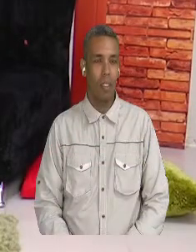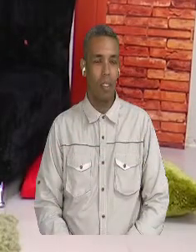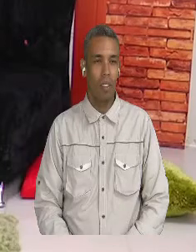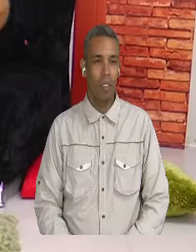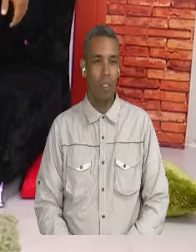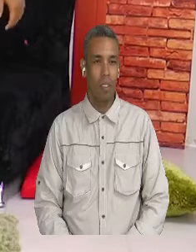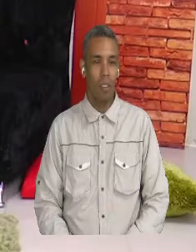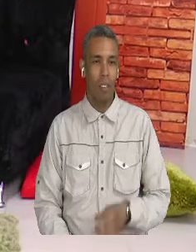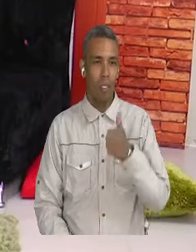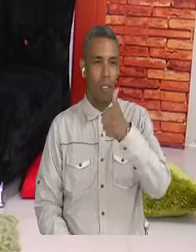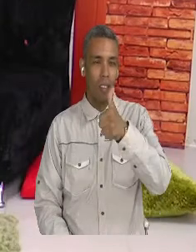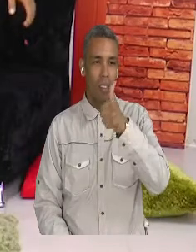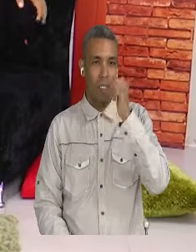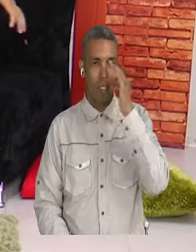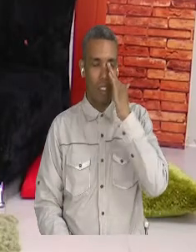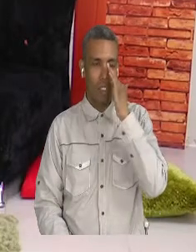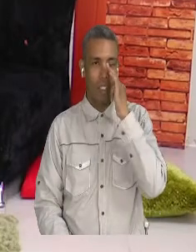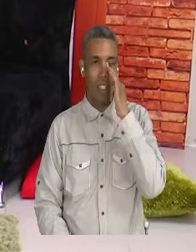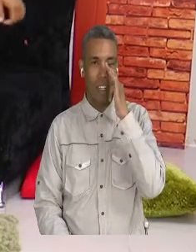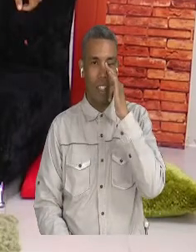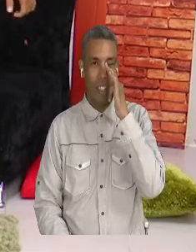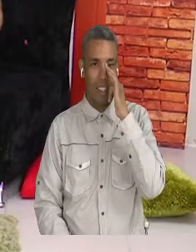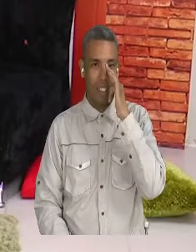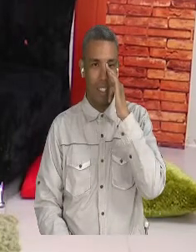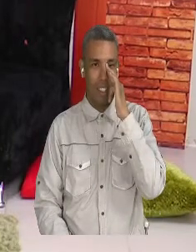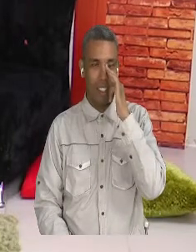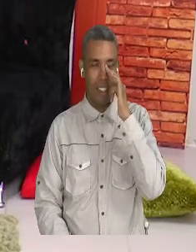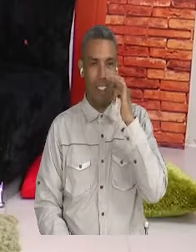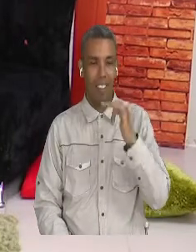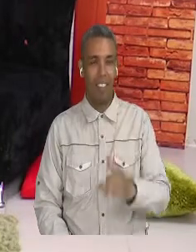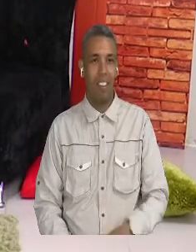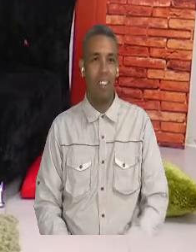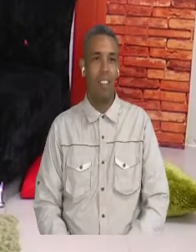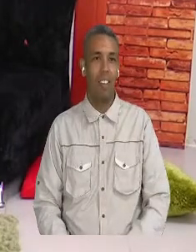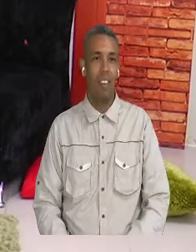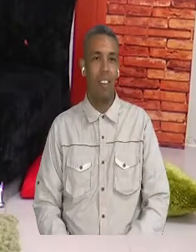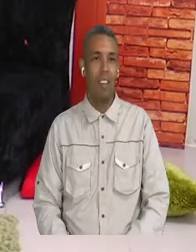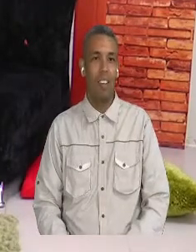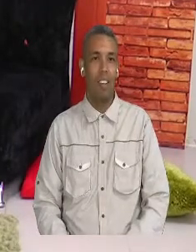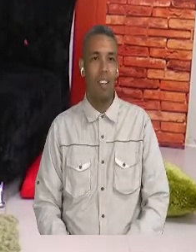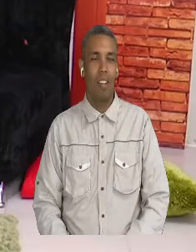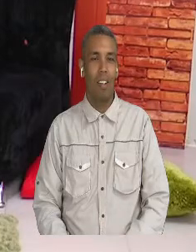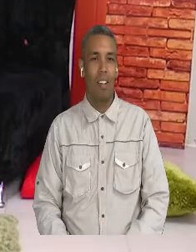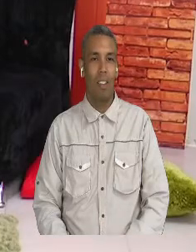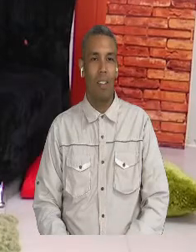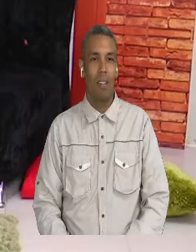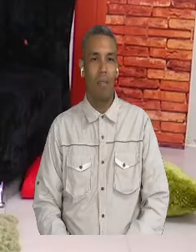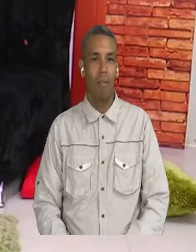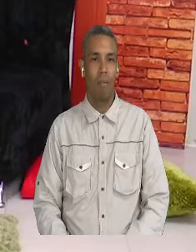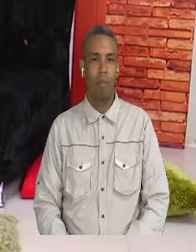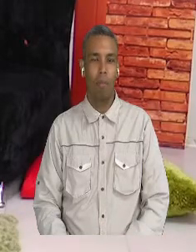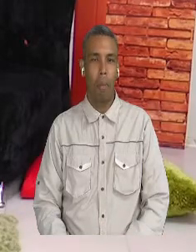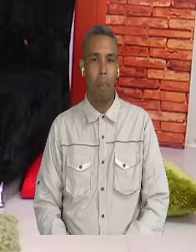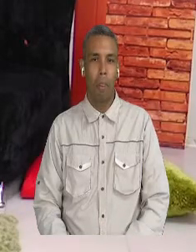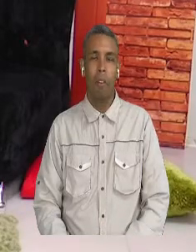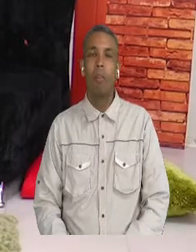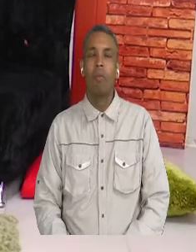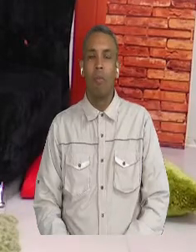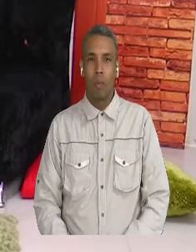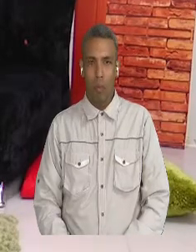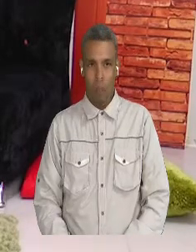ver, para hacer ejercicio, yo también lo soy. Yo no soy la persona más activa, pero bueno, desde que entré a Zona Training 36, realmente me he vuelto